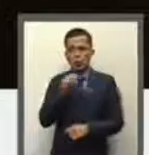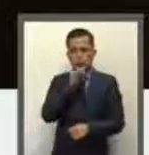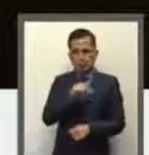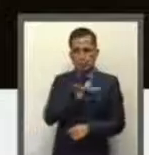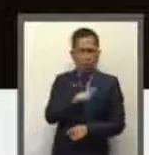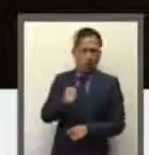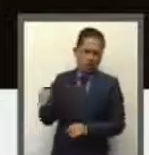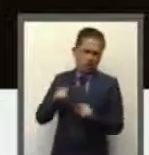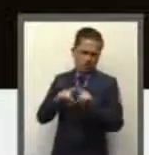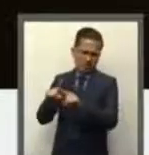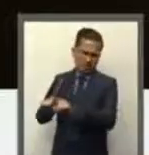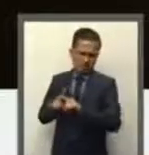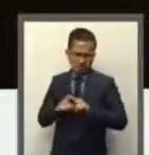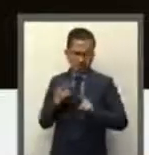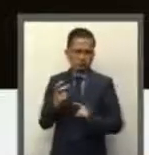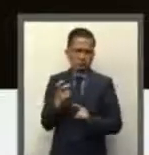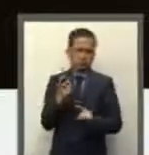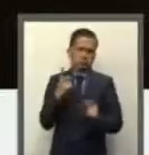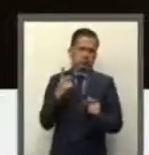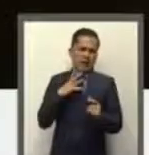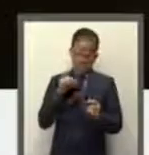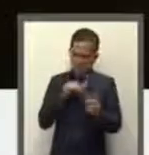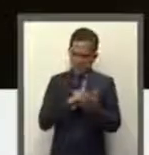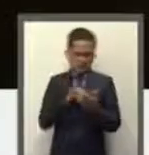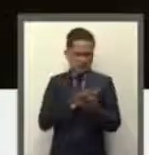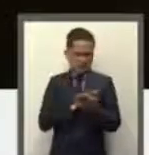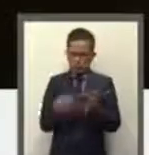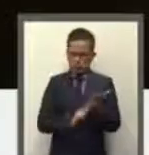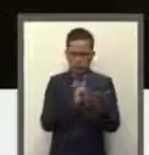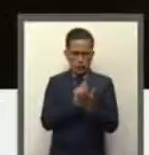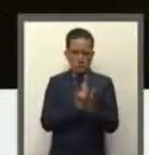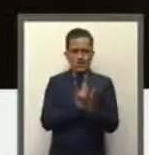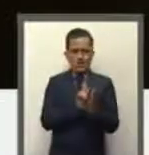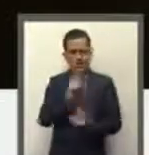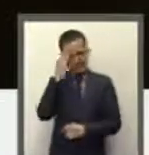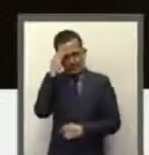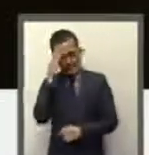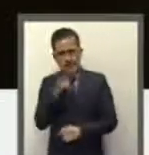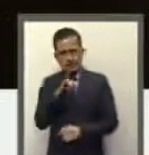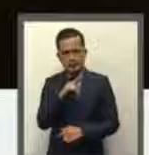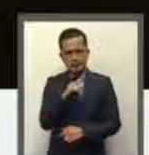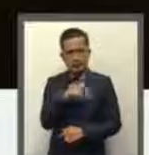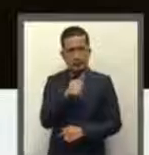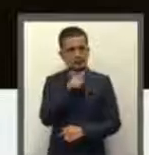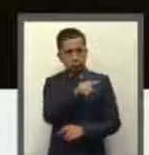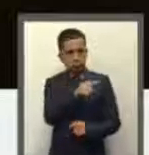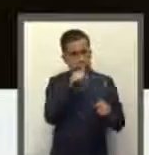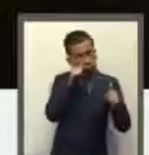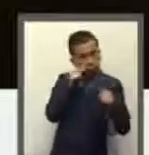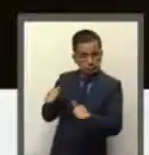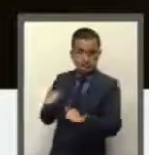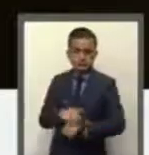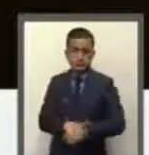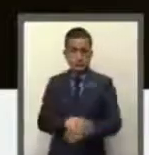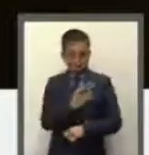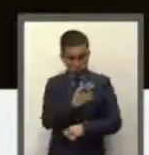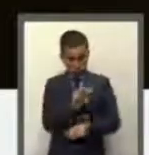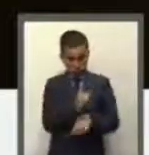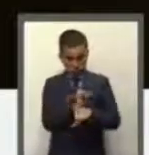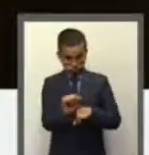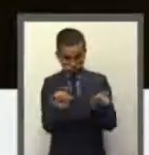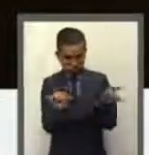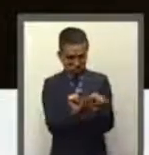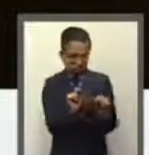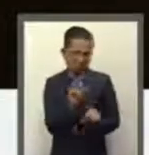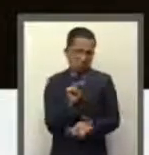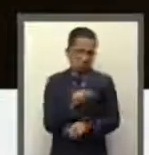de víctimas que se describen con precisión en la Ley General de Víctimas. Esto no es cualquier cosa. Tal vez en